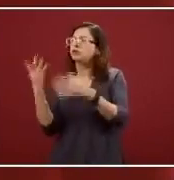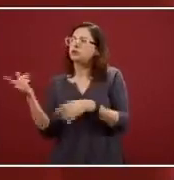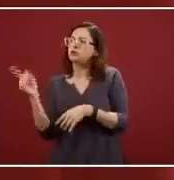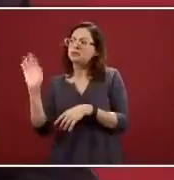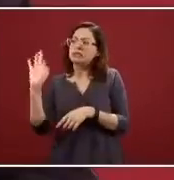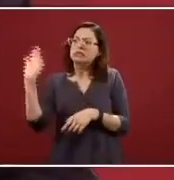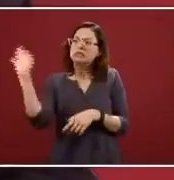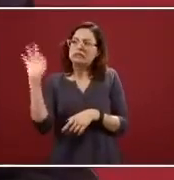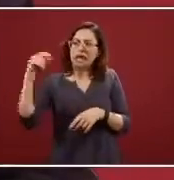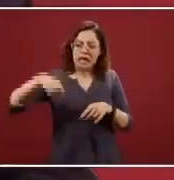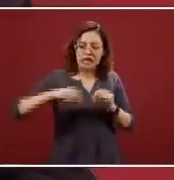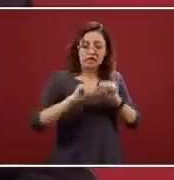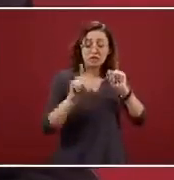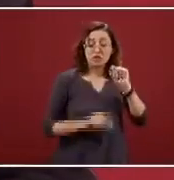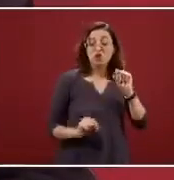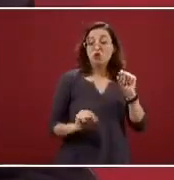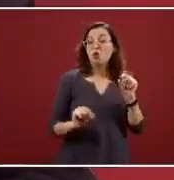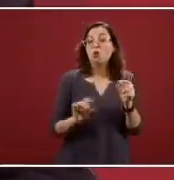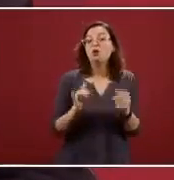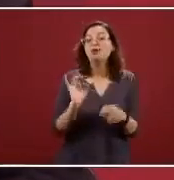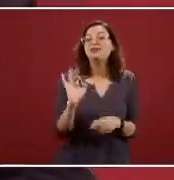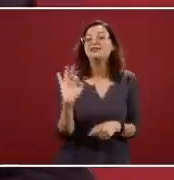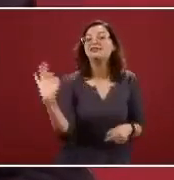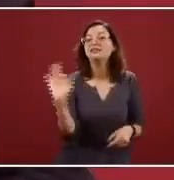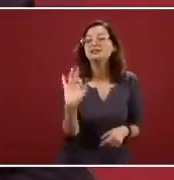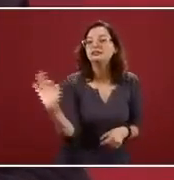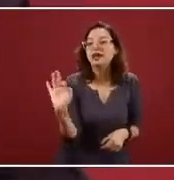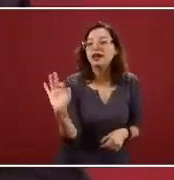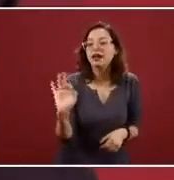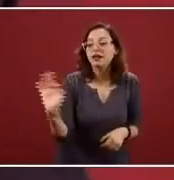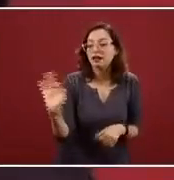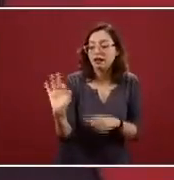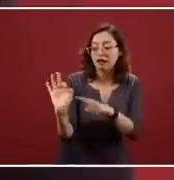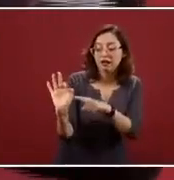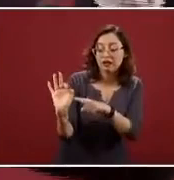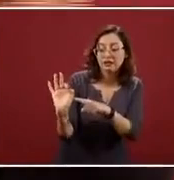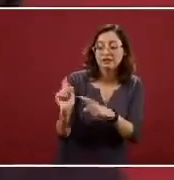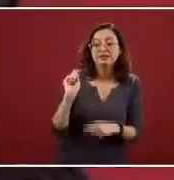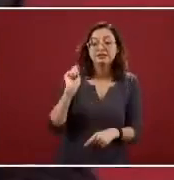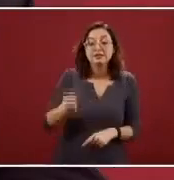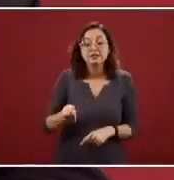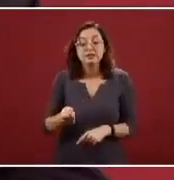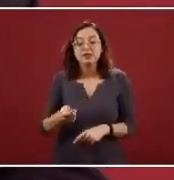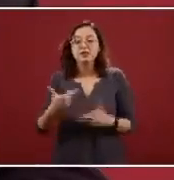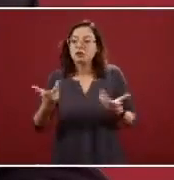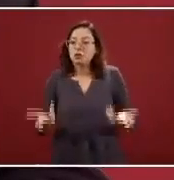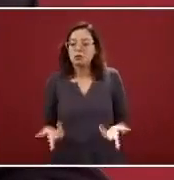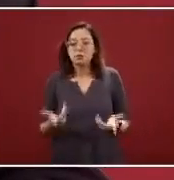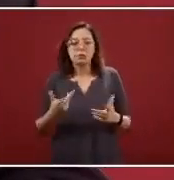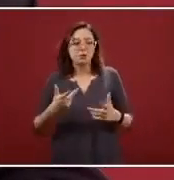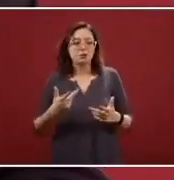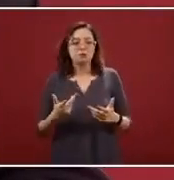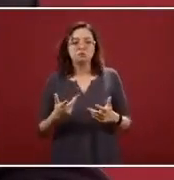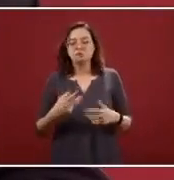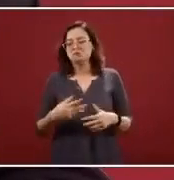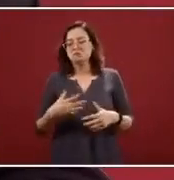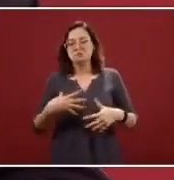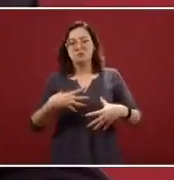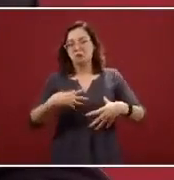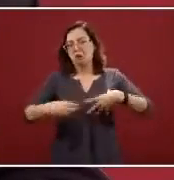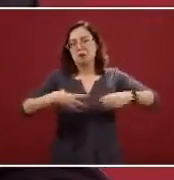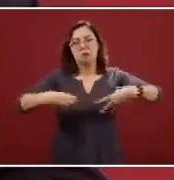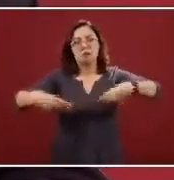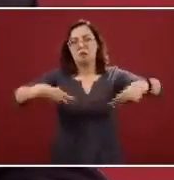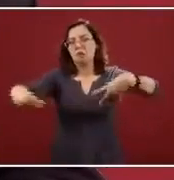donde son hipotéticos, donde no se hace nada, es casi la evolución natural de una epidemia. Y